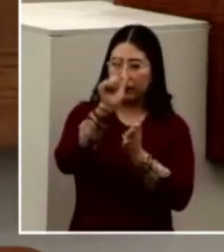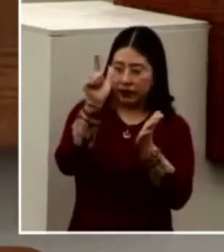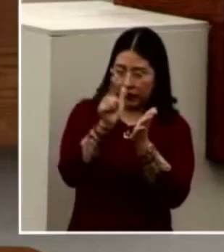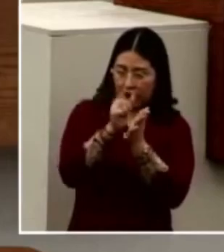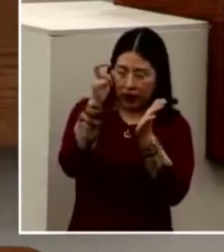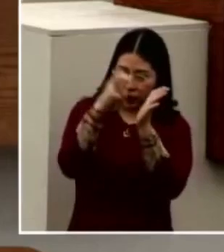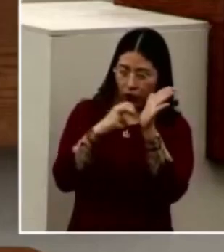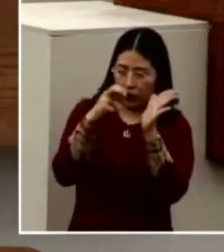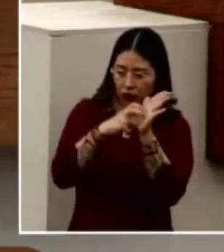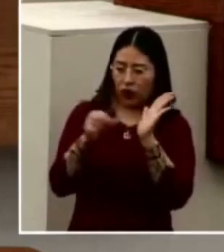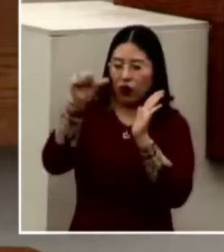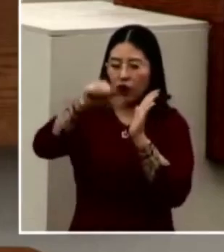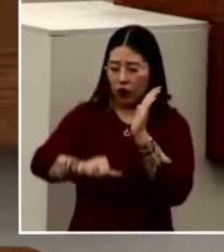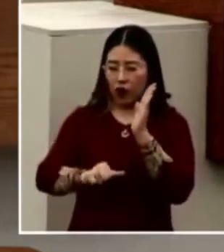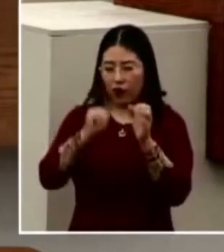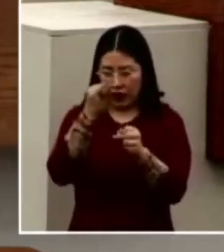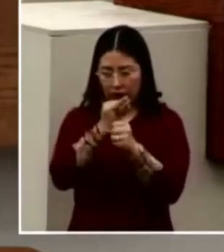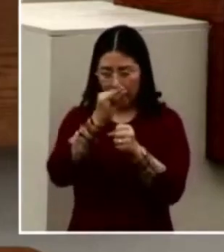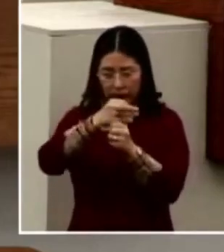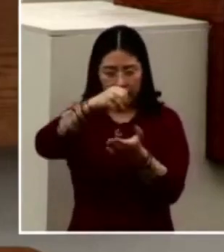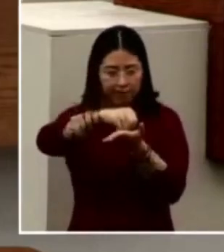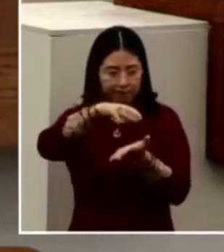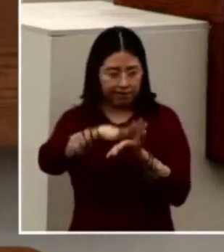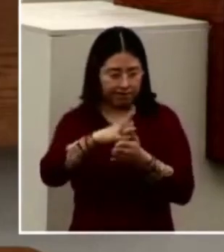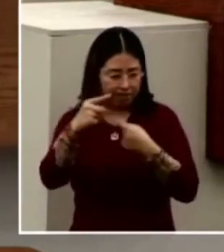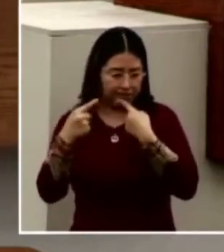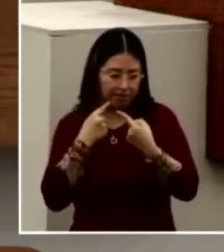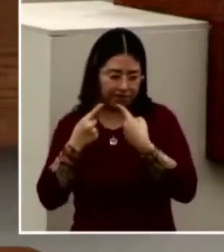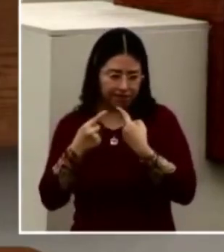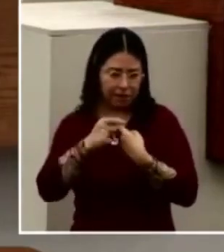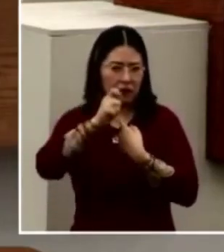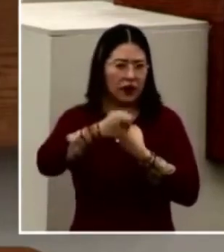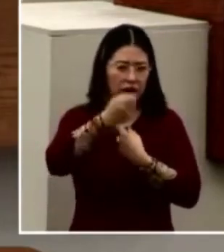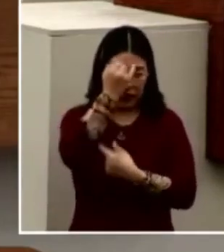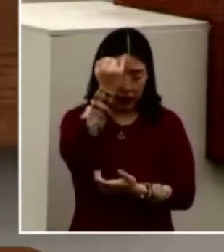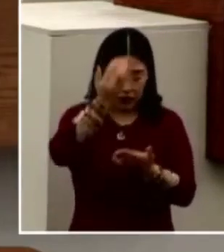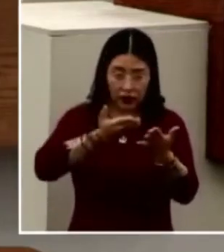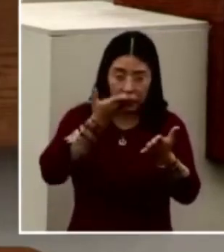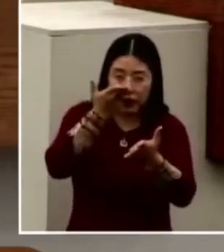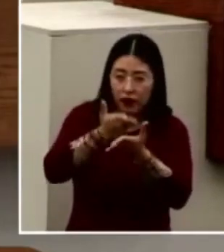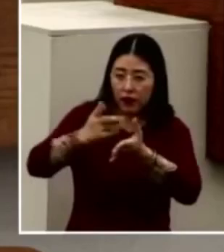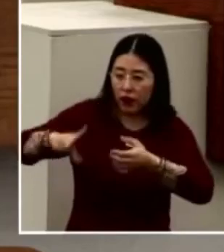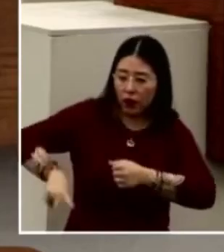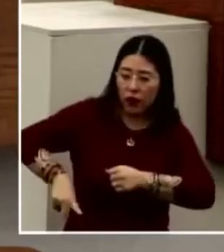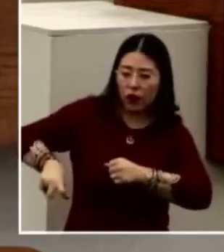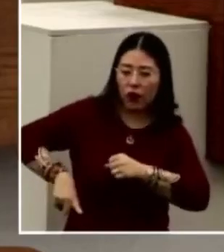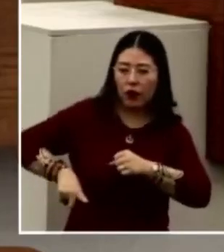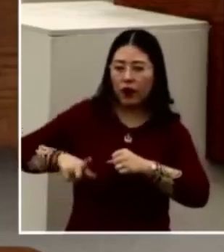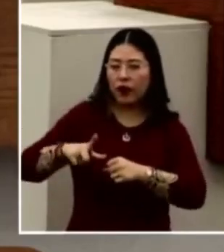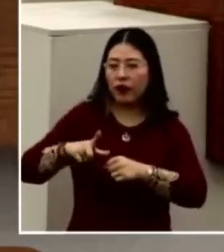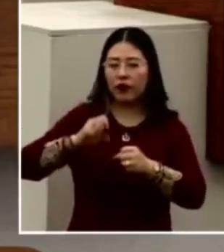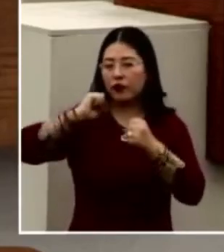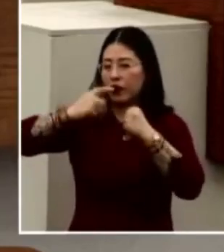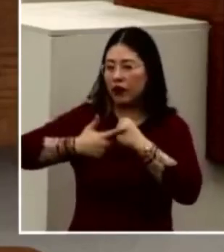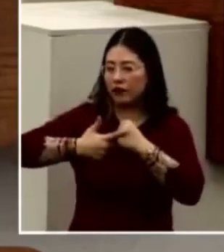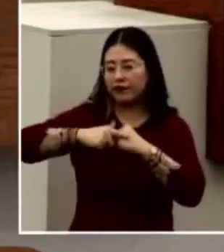ocupa, pues no fue una iniciativa que surgiera del Ejecutivo Federal.